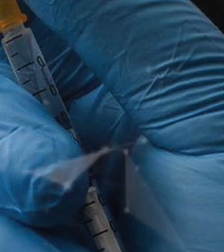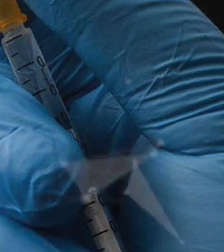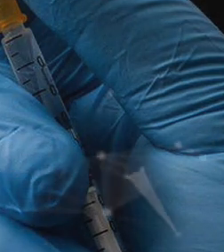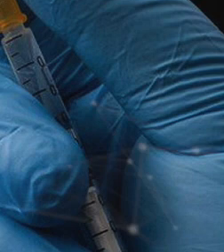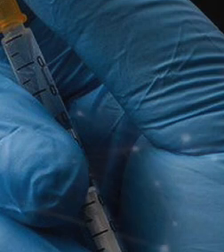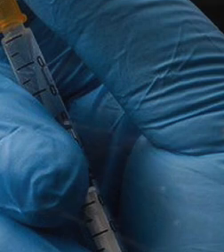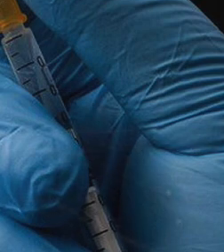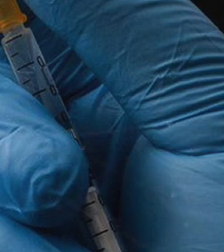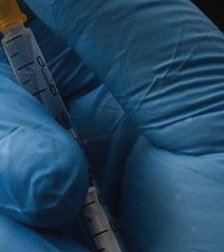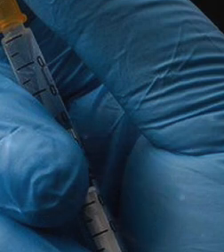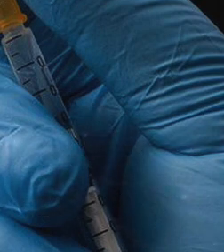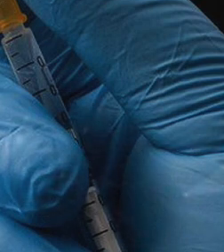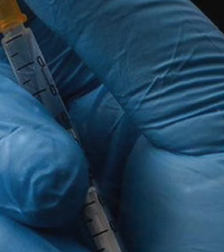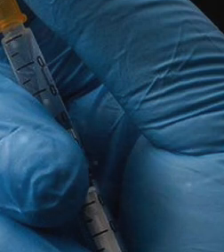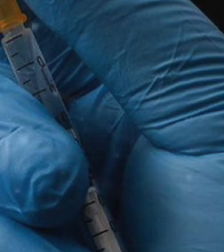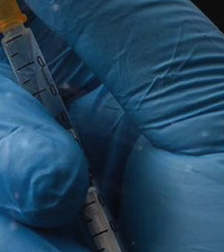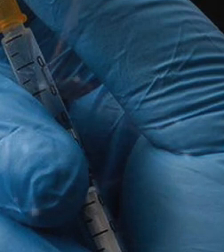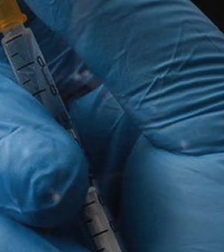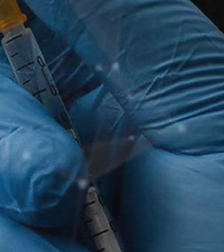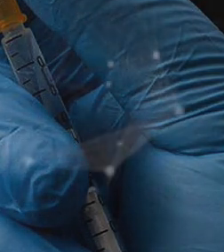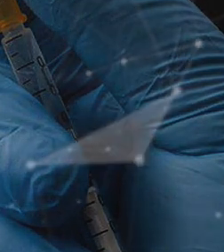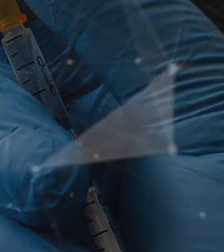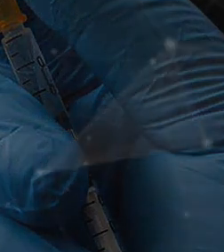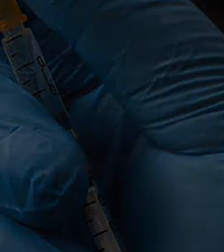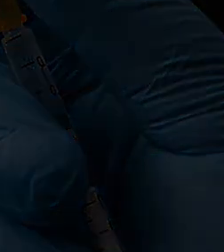de nuestro canal.